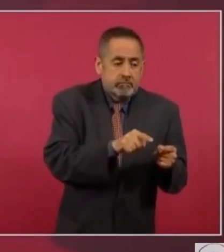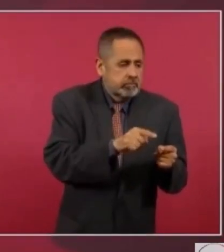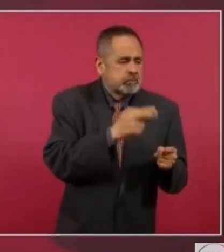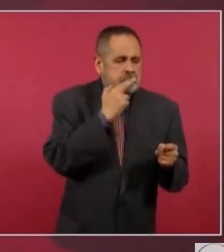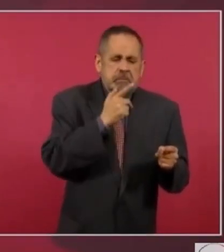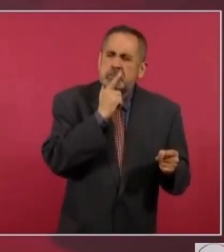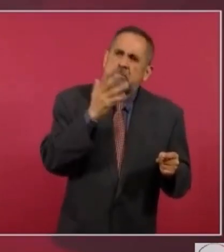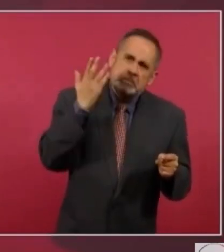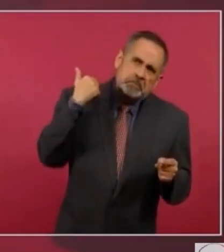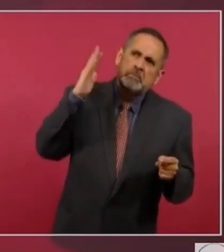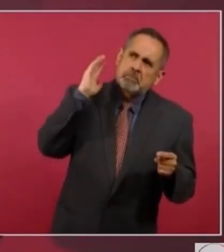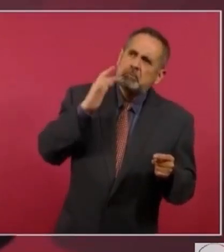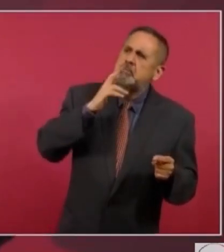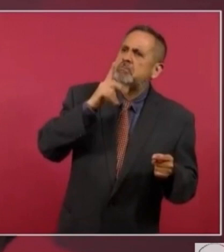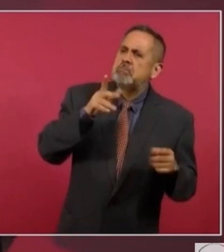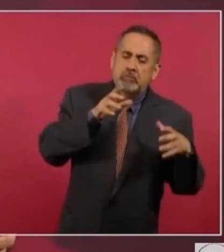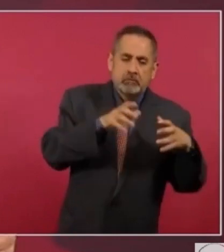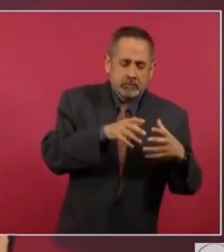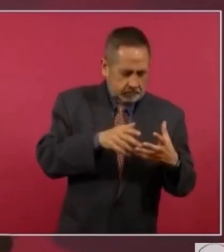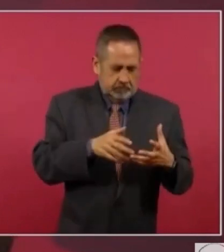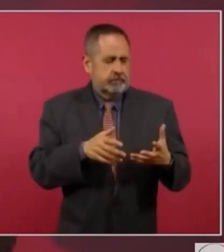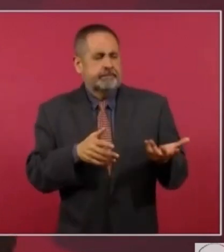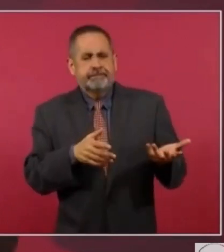este estilo